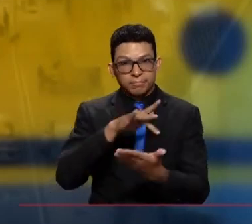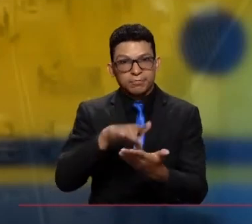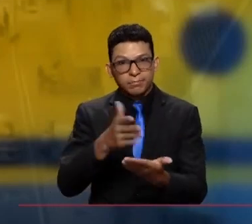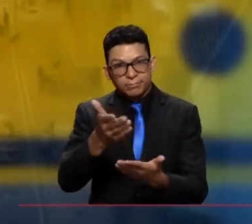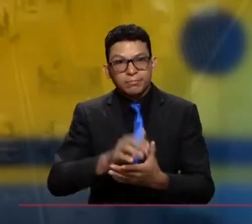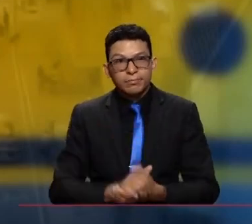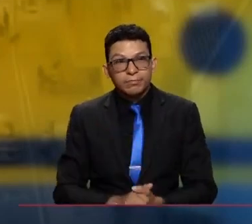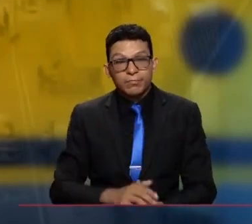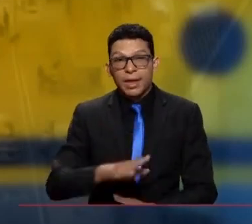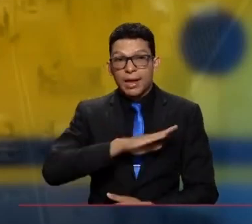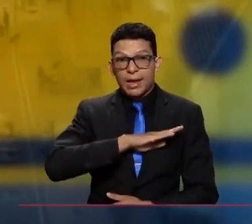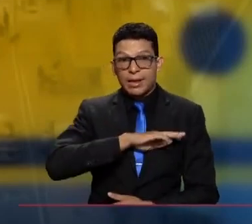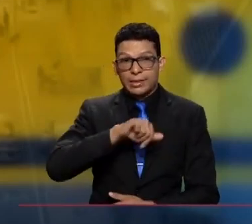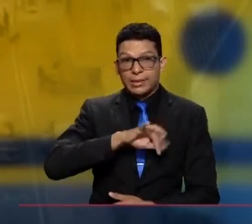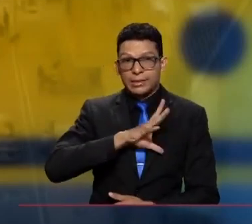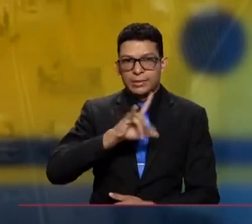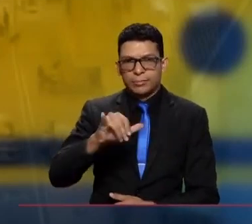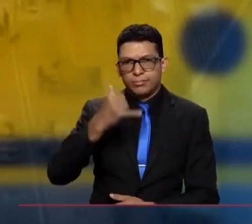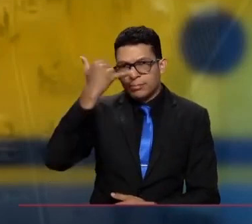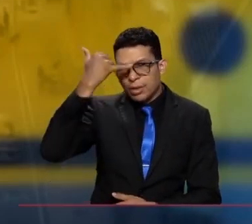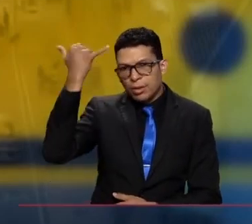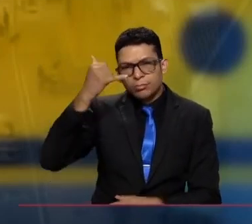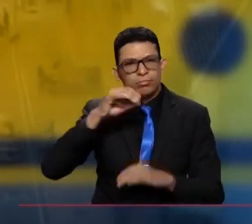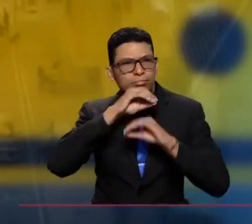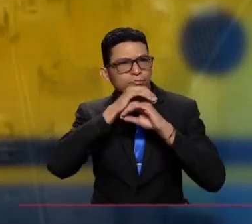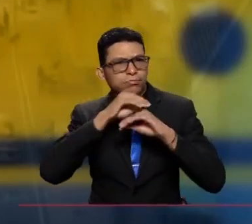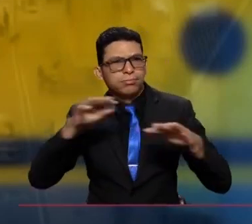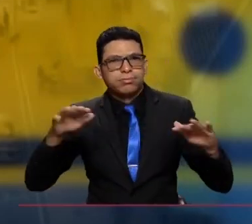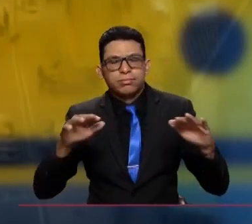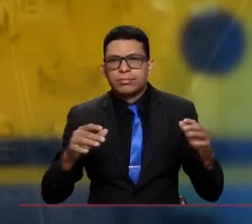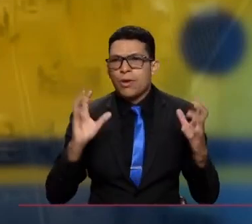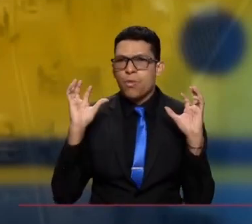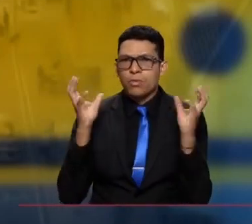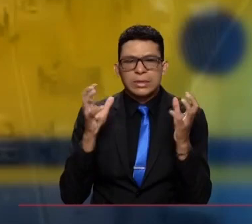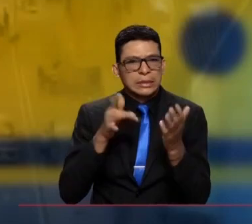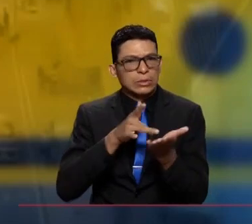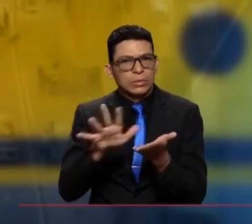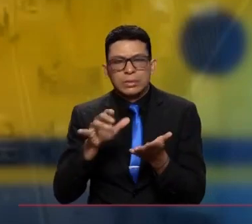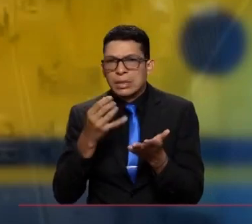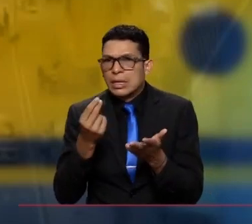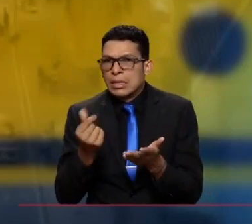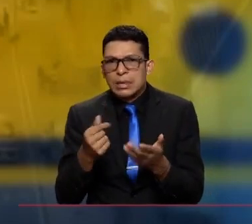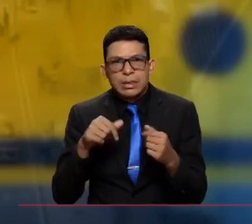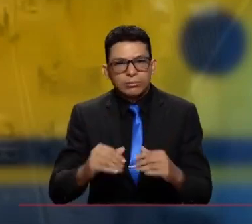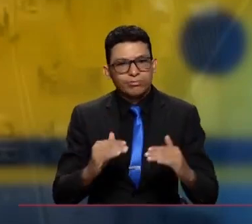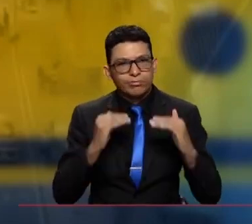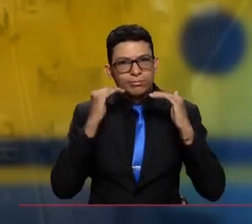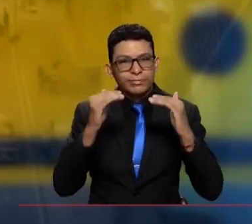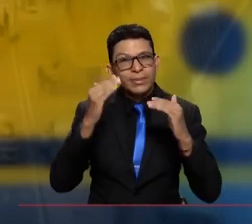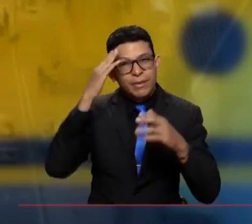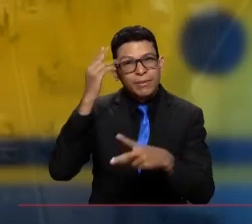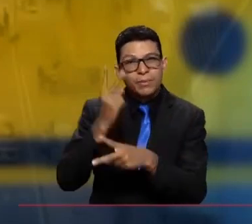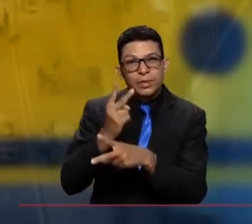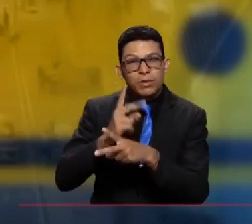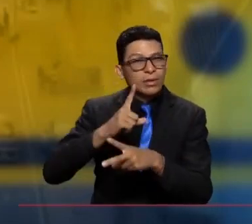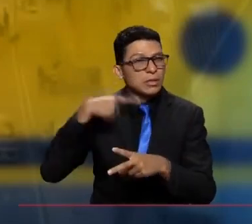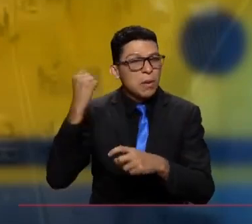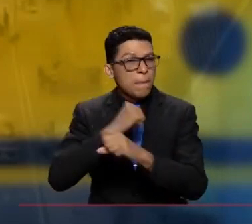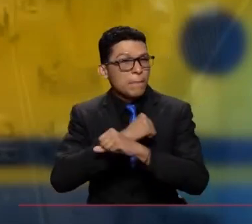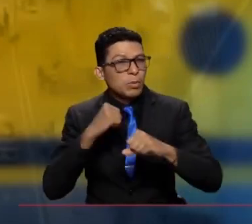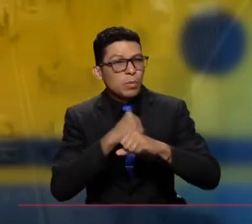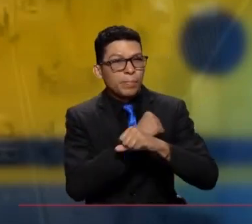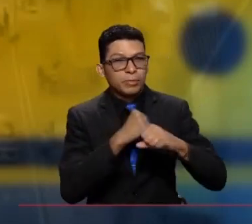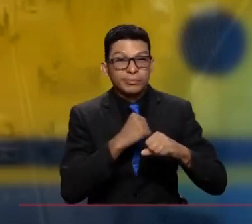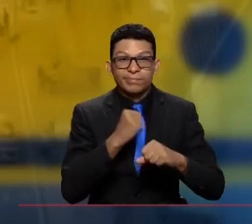alcalde de Cali, Jorge Iván Ospina, declaró la alerta máxima en la ciudad ante el peligro que se corre por los atentados que se han vivido